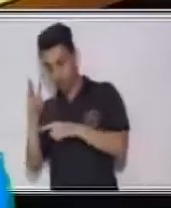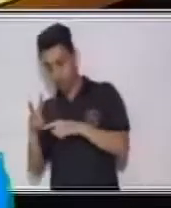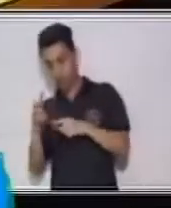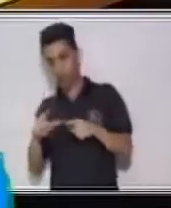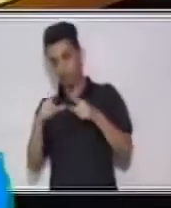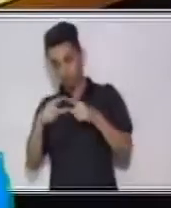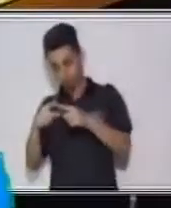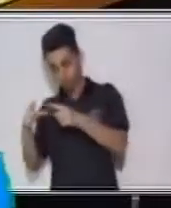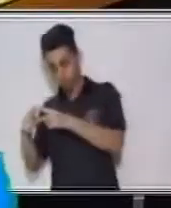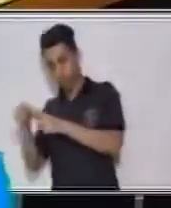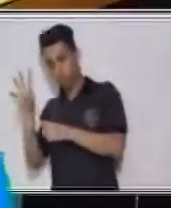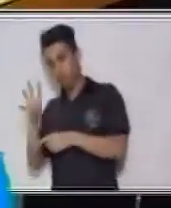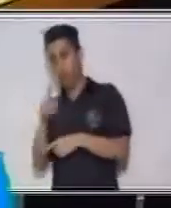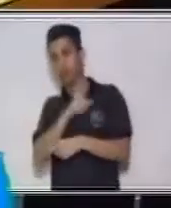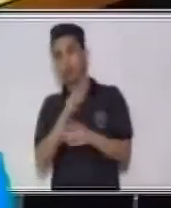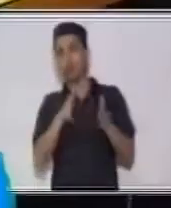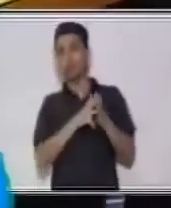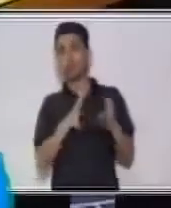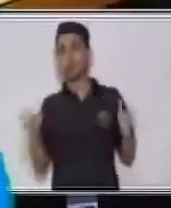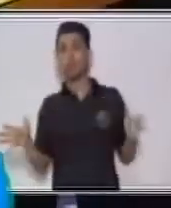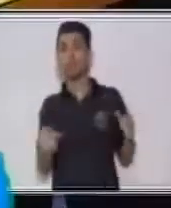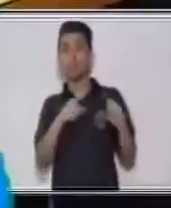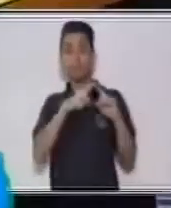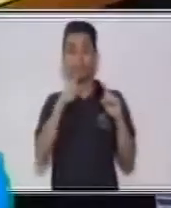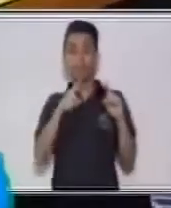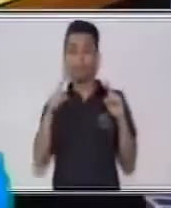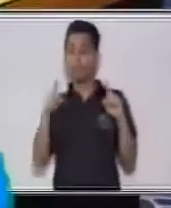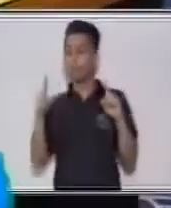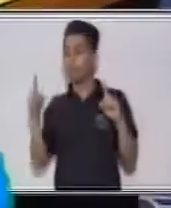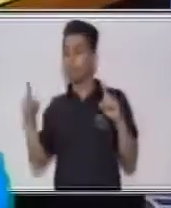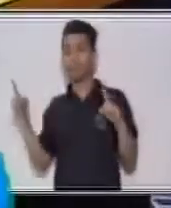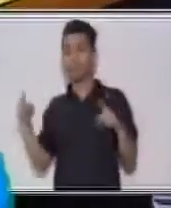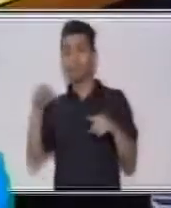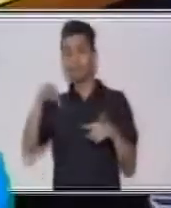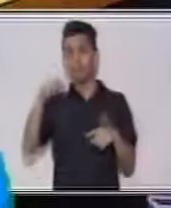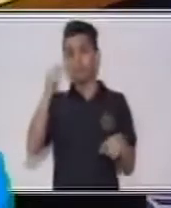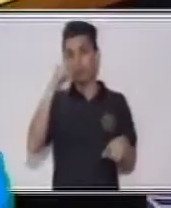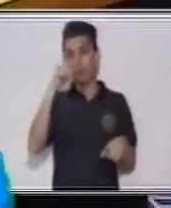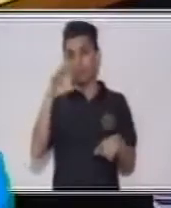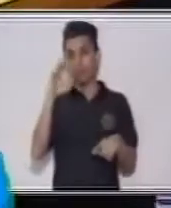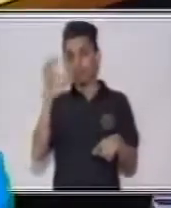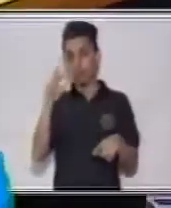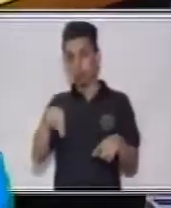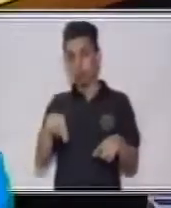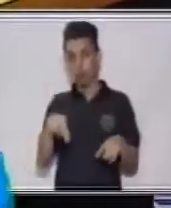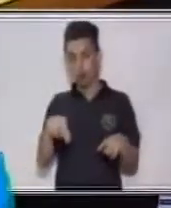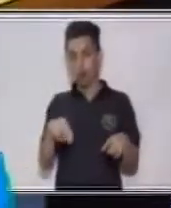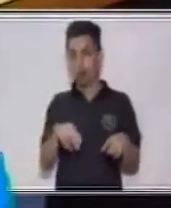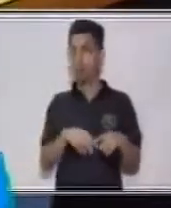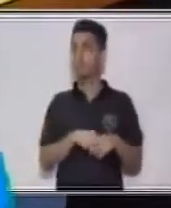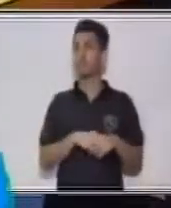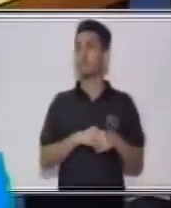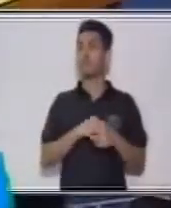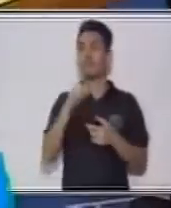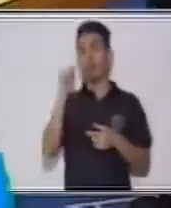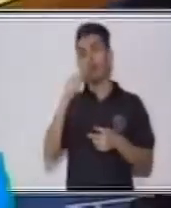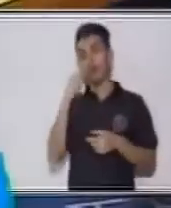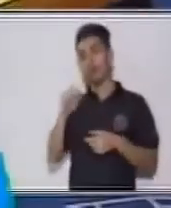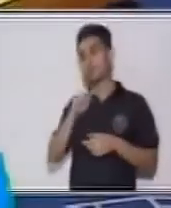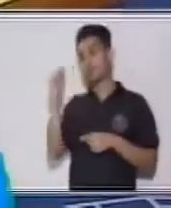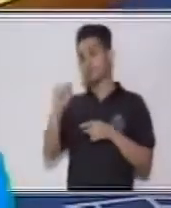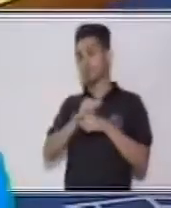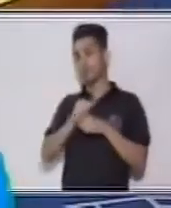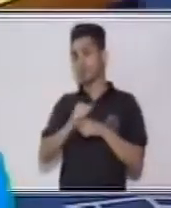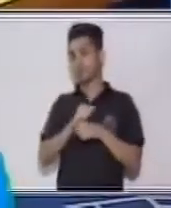ahora vamos a hacer otro ejercicio por ejemplo si yo tengo acá